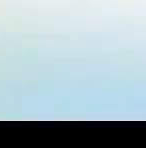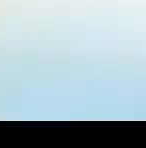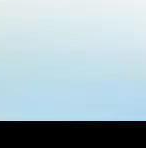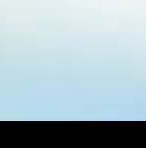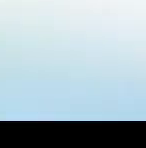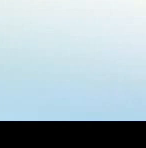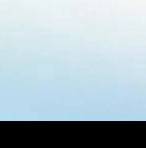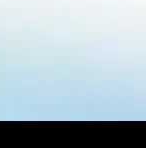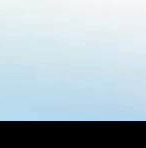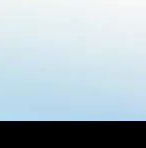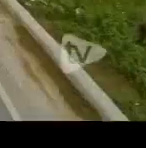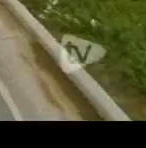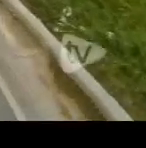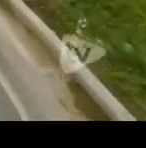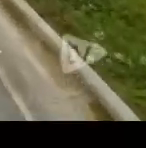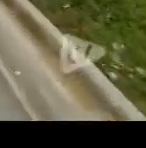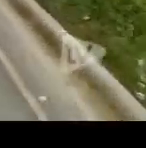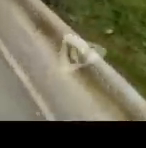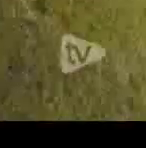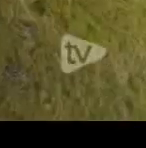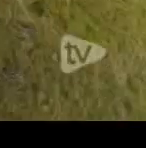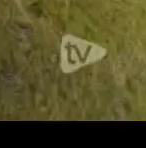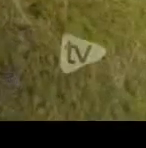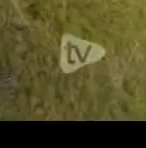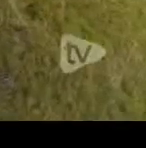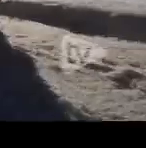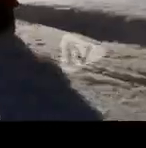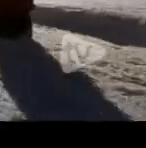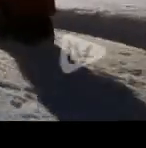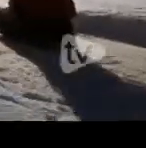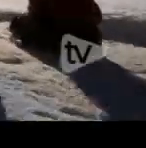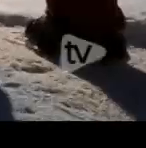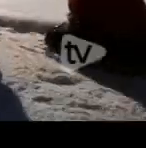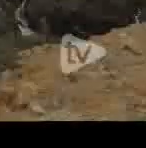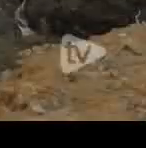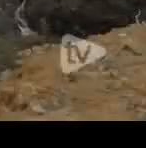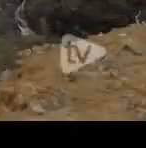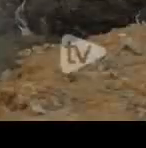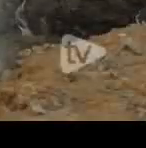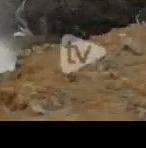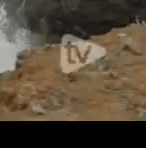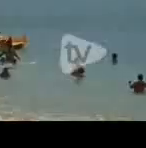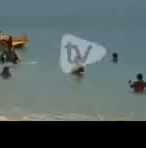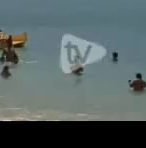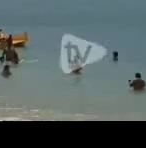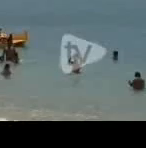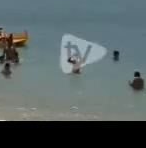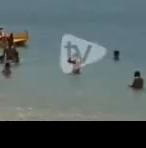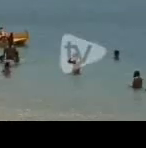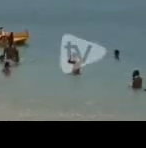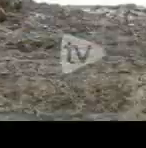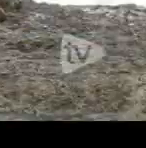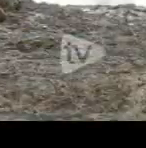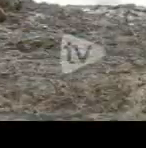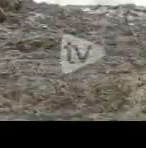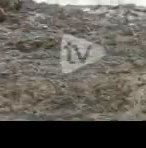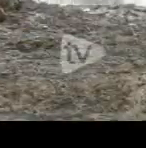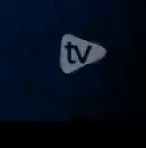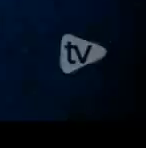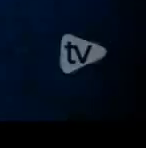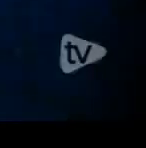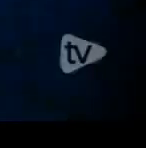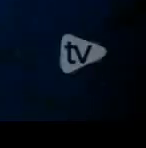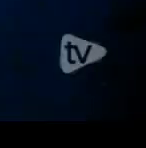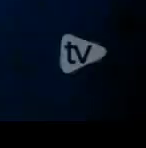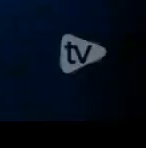TV. En estas vacaciones, escala volcanes, toma sol en las playas, conoce